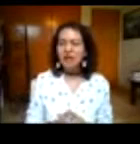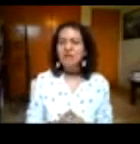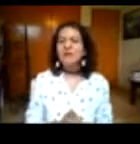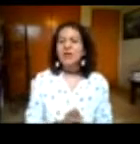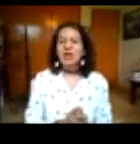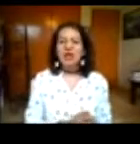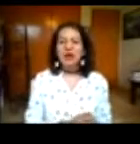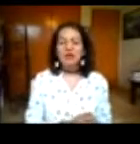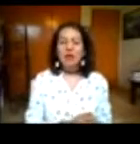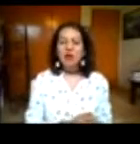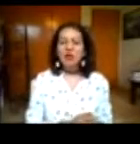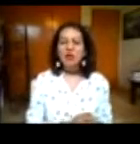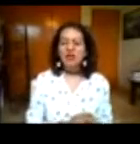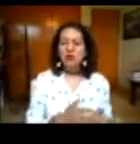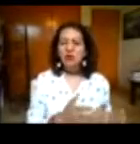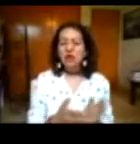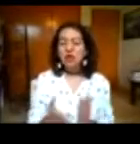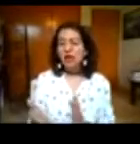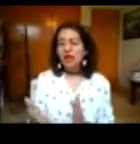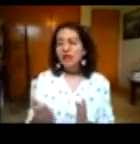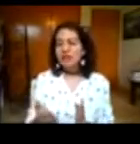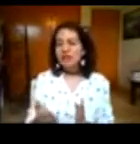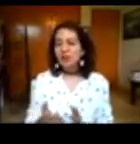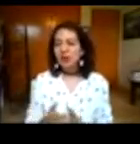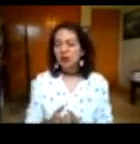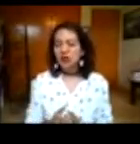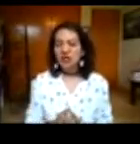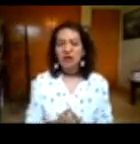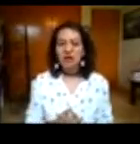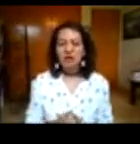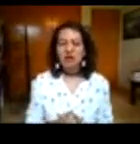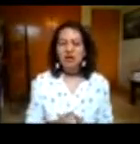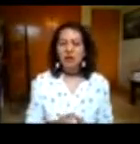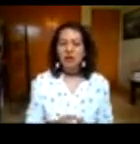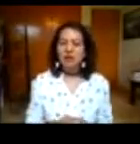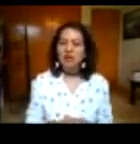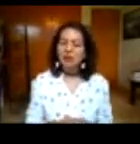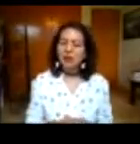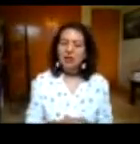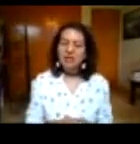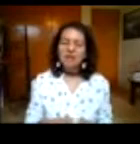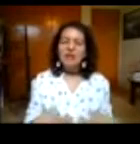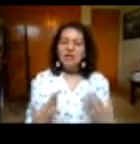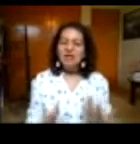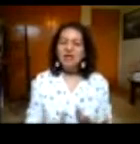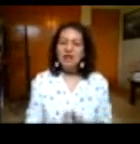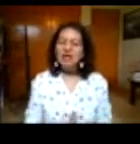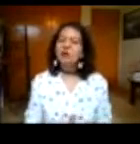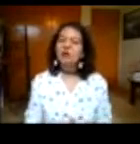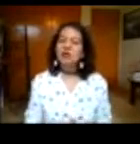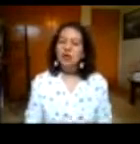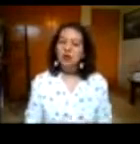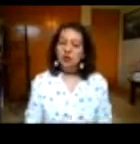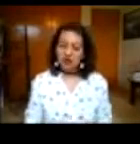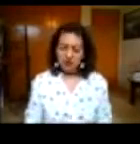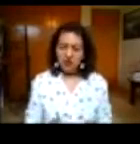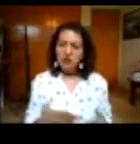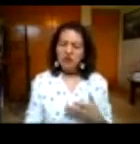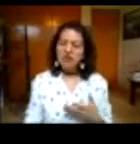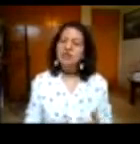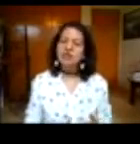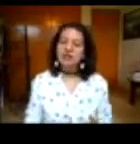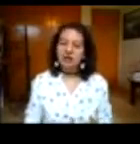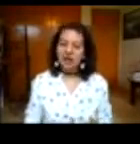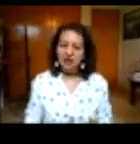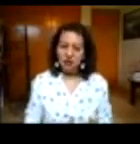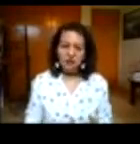INEGI, vamos a ser una de cada 5 personas que habiten la capital del país, serán adultas mayores